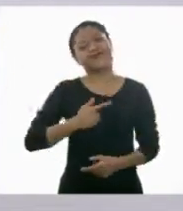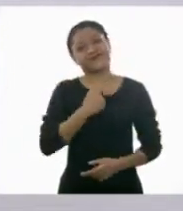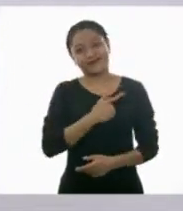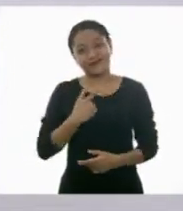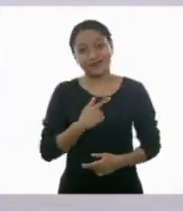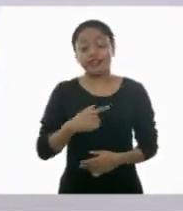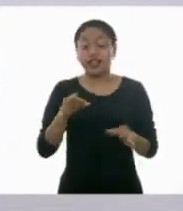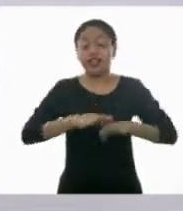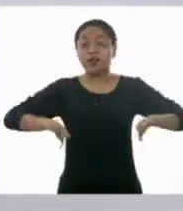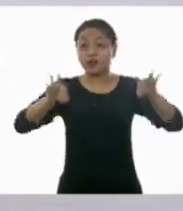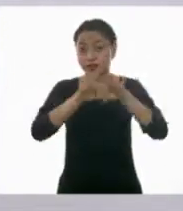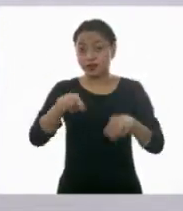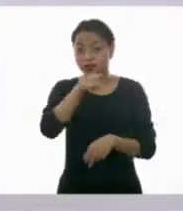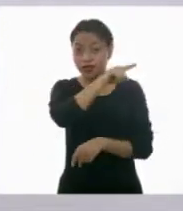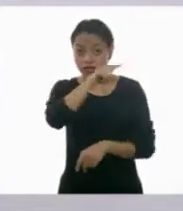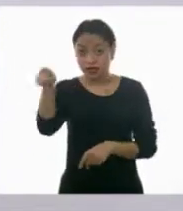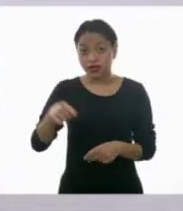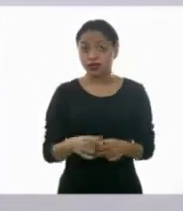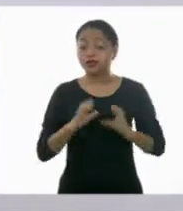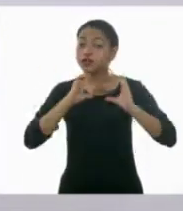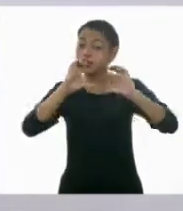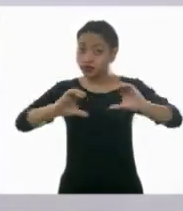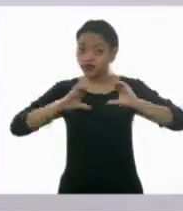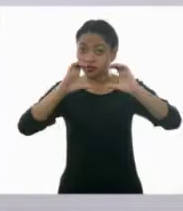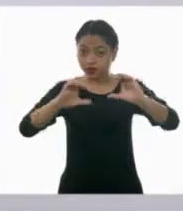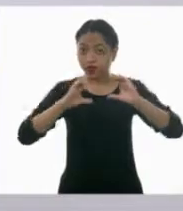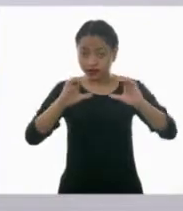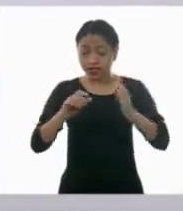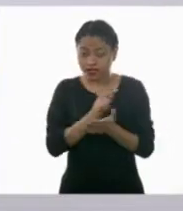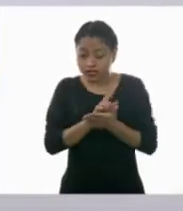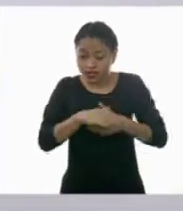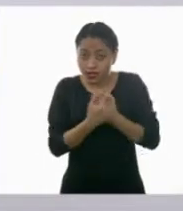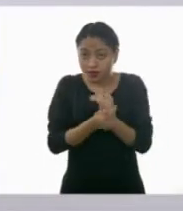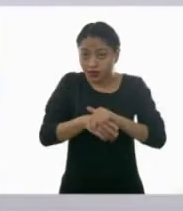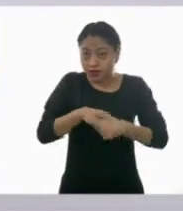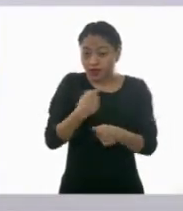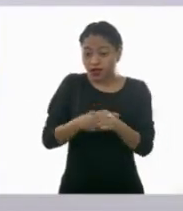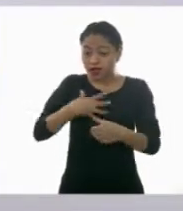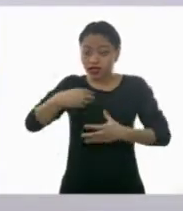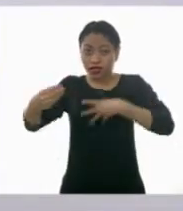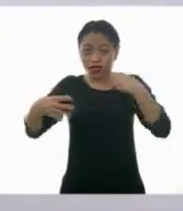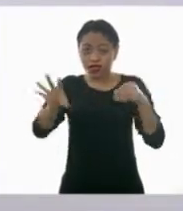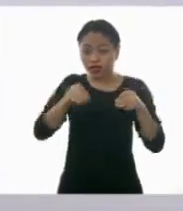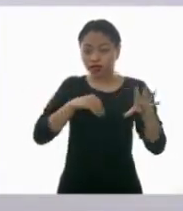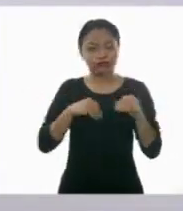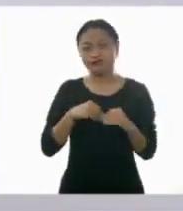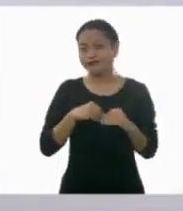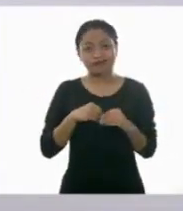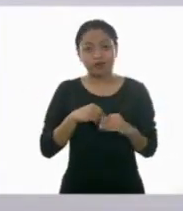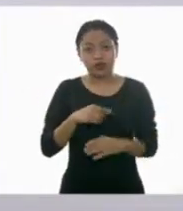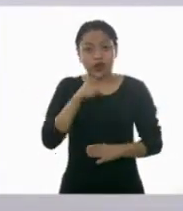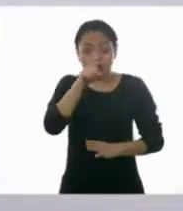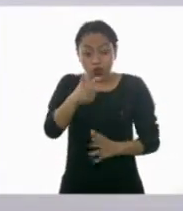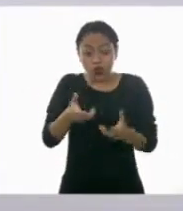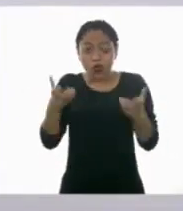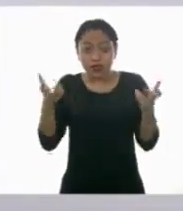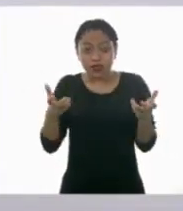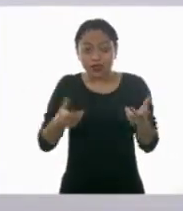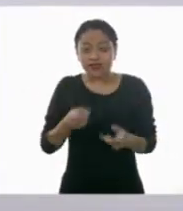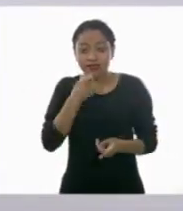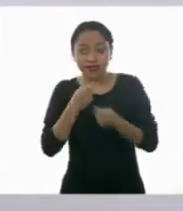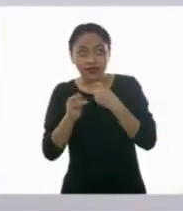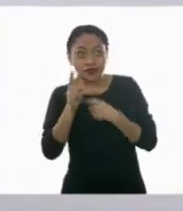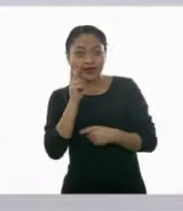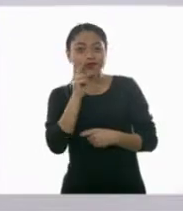que ustedes también continúen con las medidas de higiene para evitar contagios. Y así, con su ejemplo, mostrar a